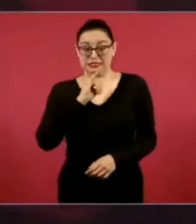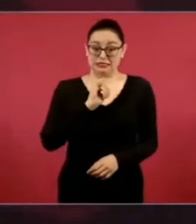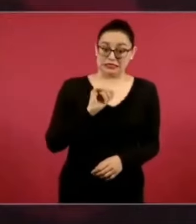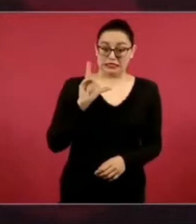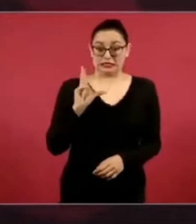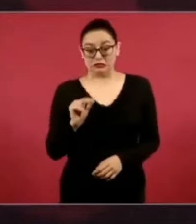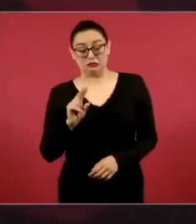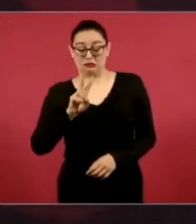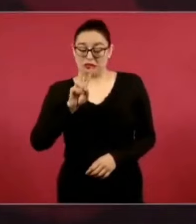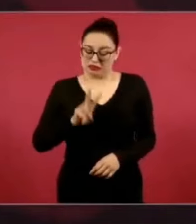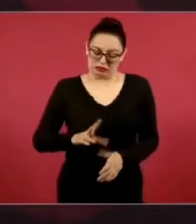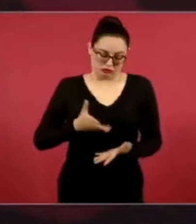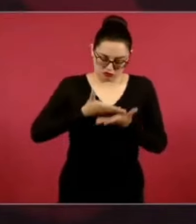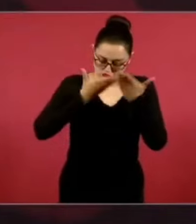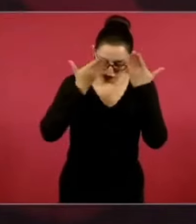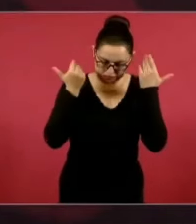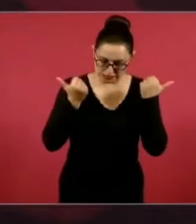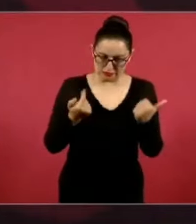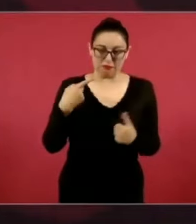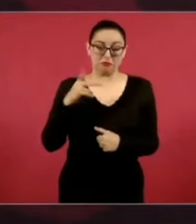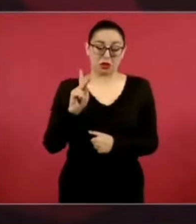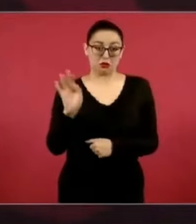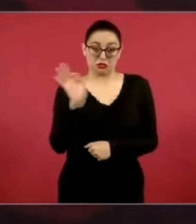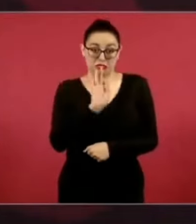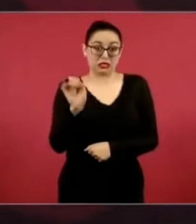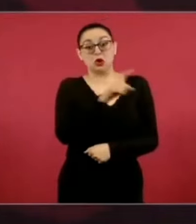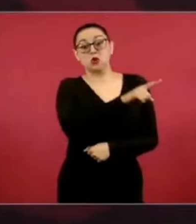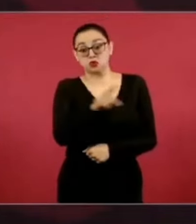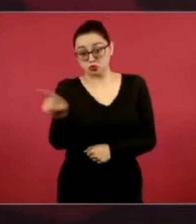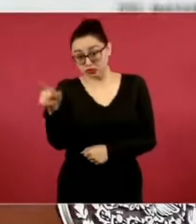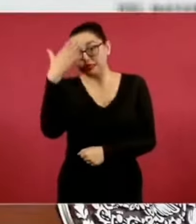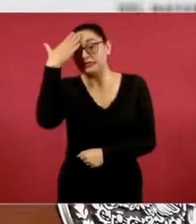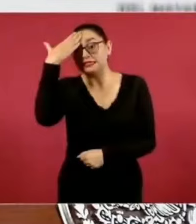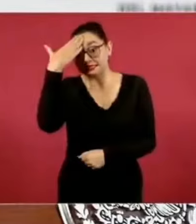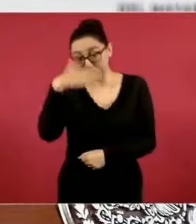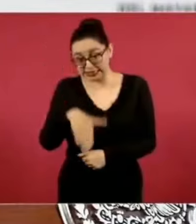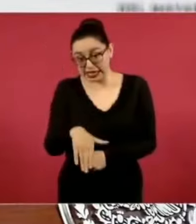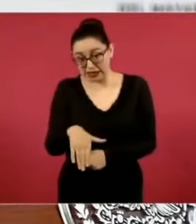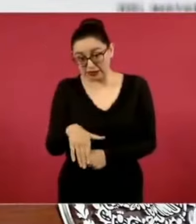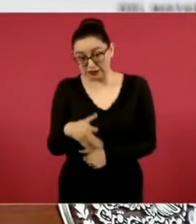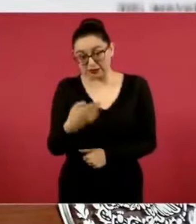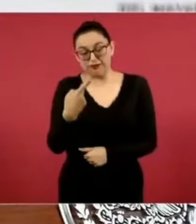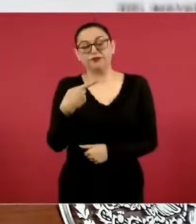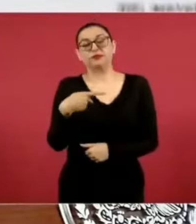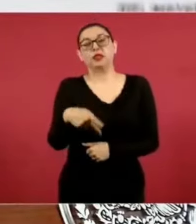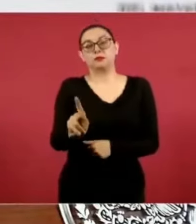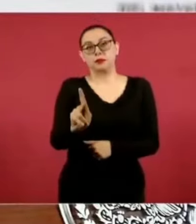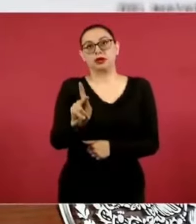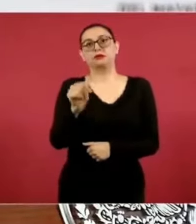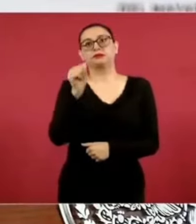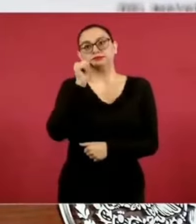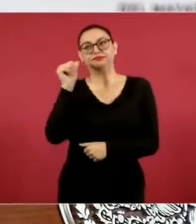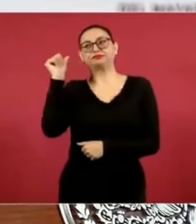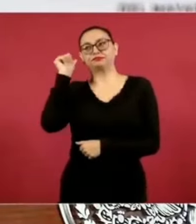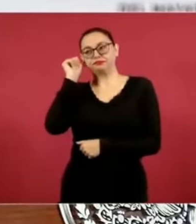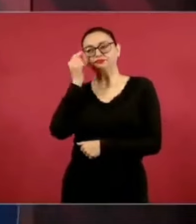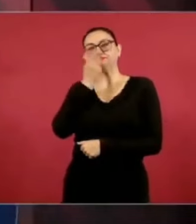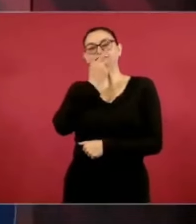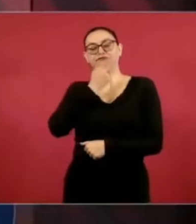sí lo saben, me comentaron de que el que estuvo de secretario del Trabajo,